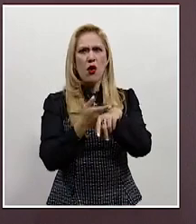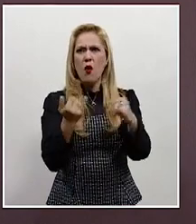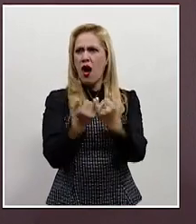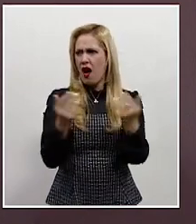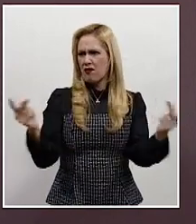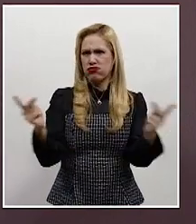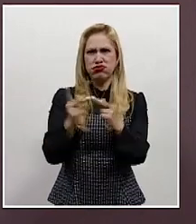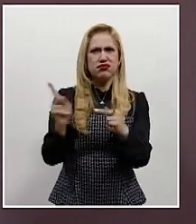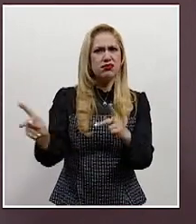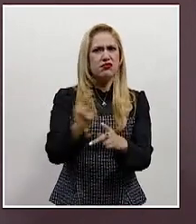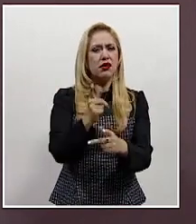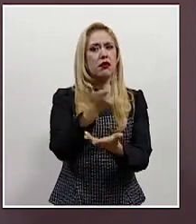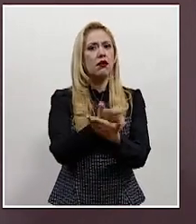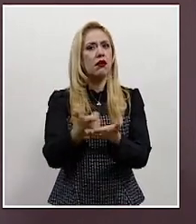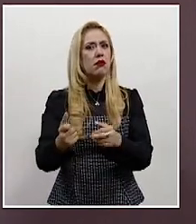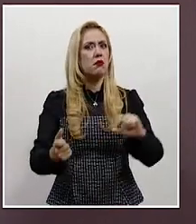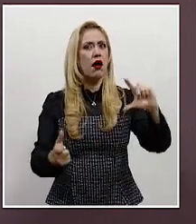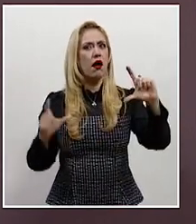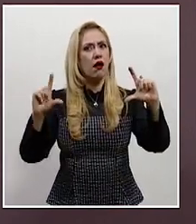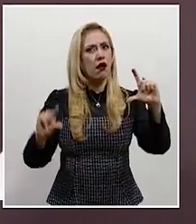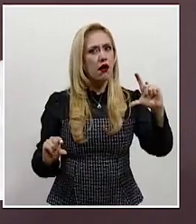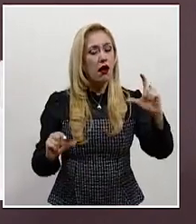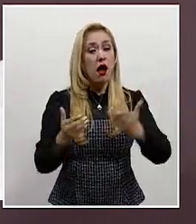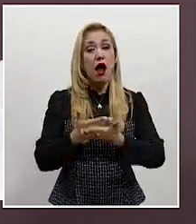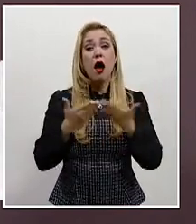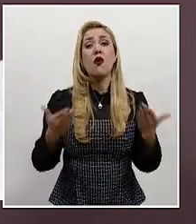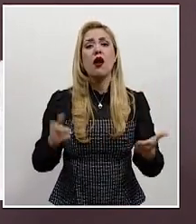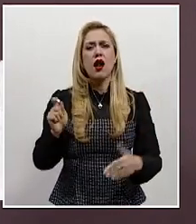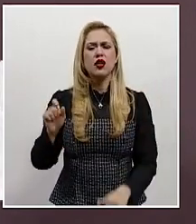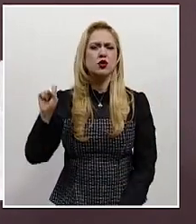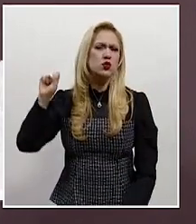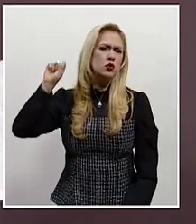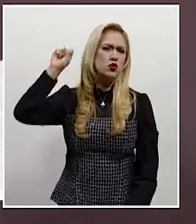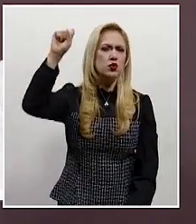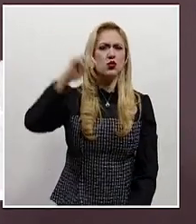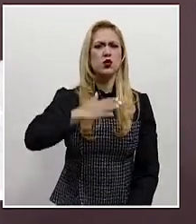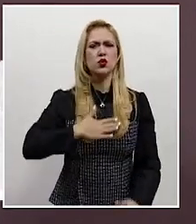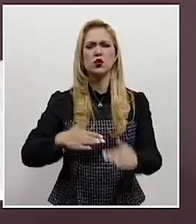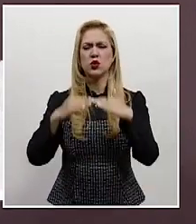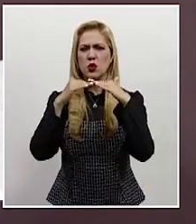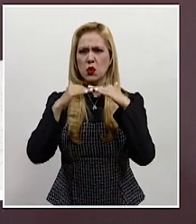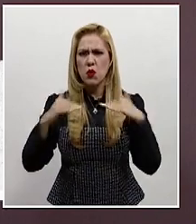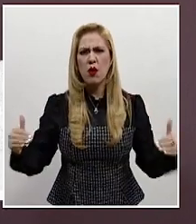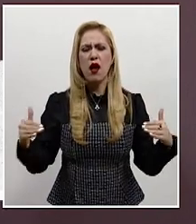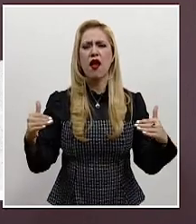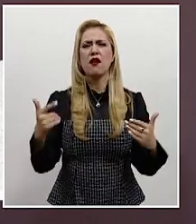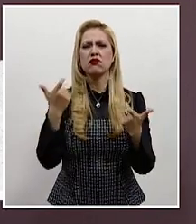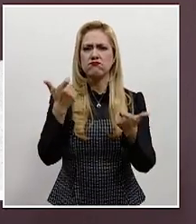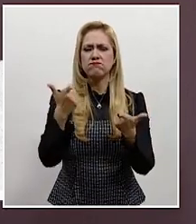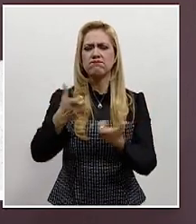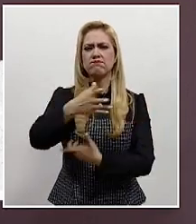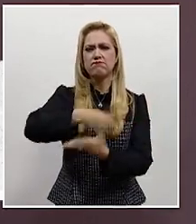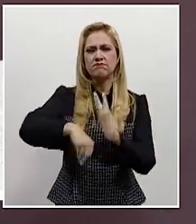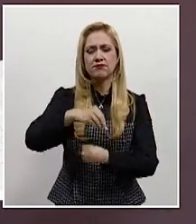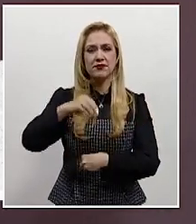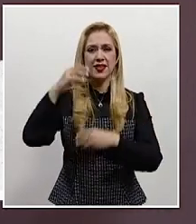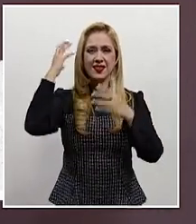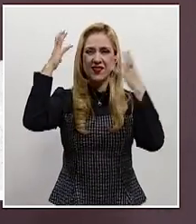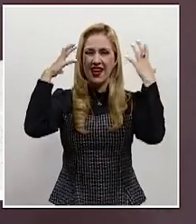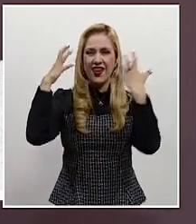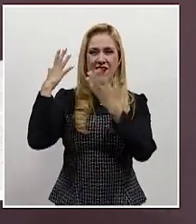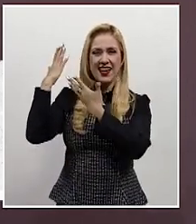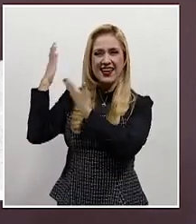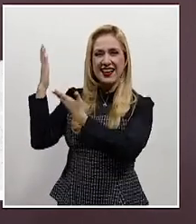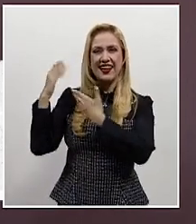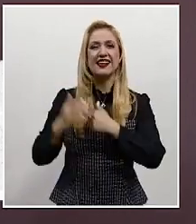similares. Hoy en Mujeres en la Justicia hablaremos de justicia igualitaria y desarrollo económico. Soy Verónica González, les voy a